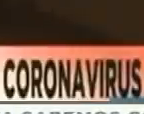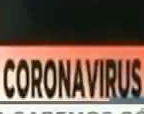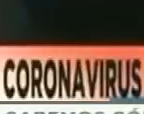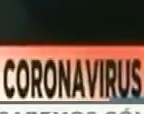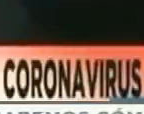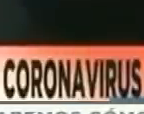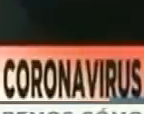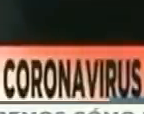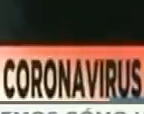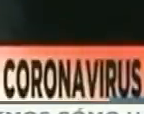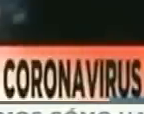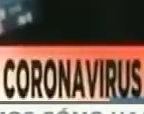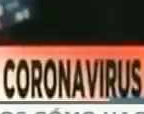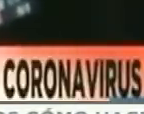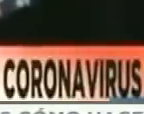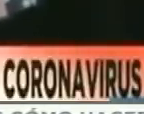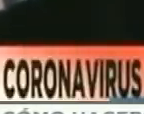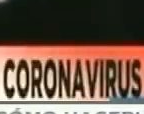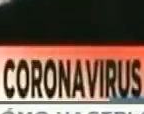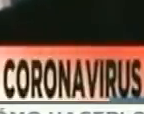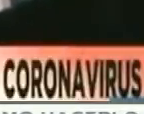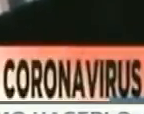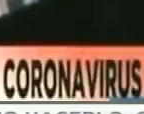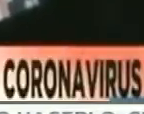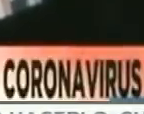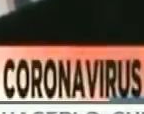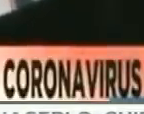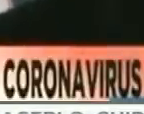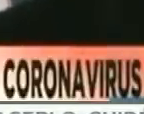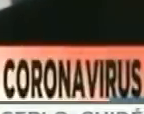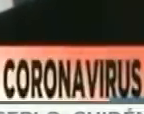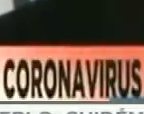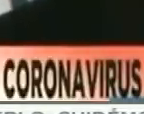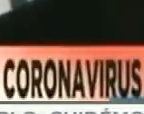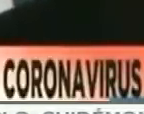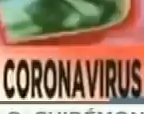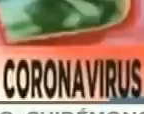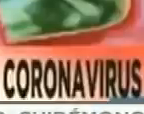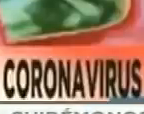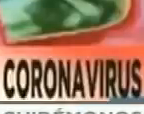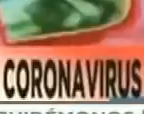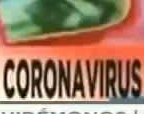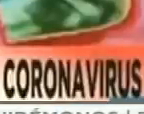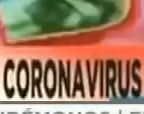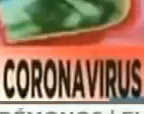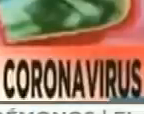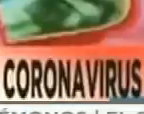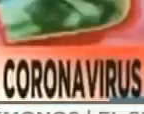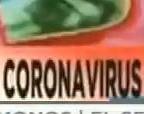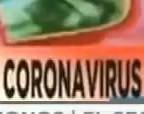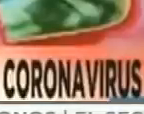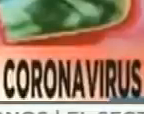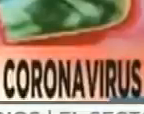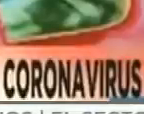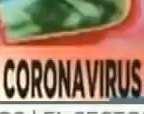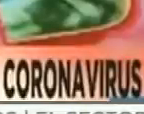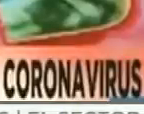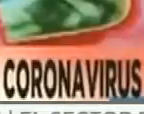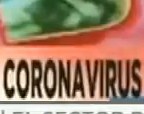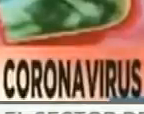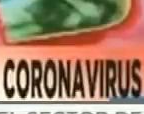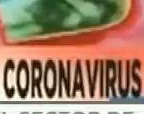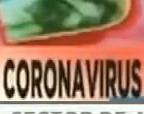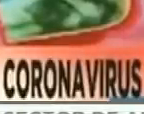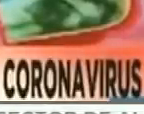exhalan simplemente al hablar se expanden en el aire. La imagen ha sido captada por un equipo de televisión española gracias a una cámara